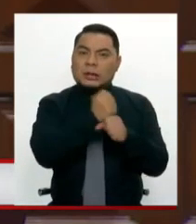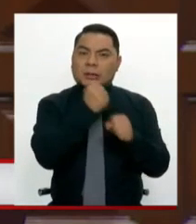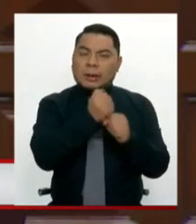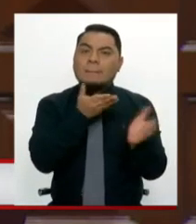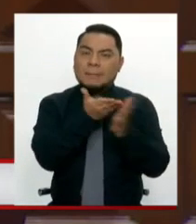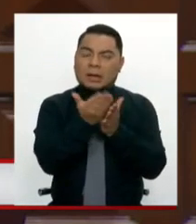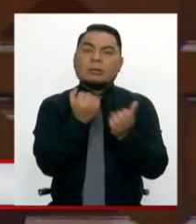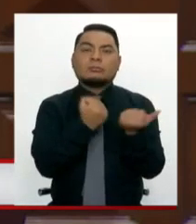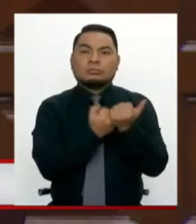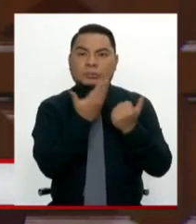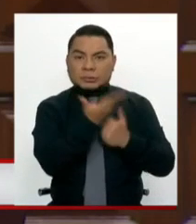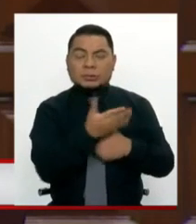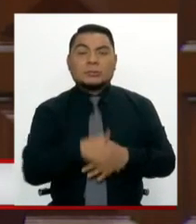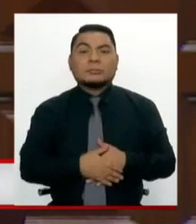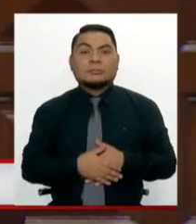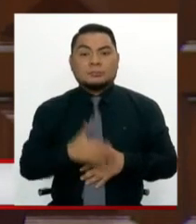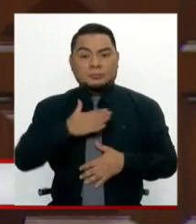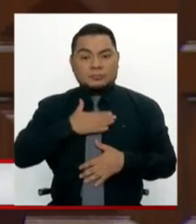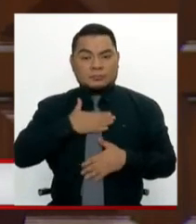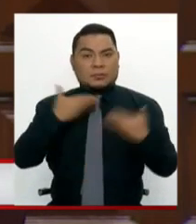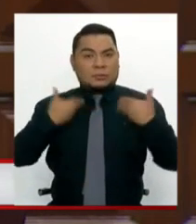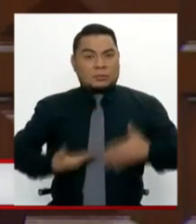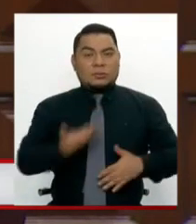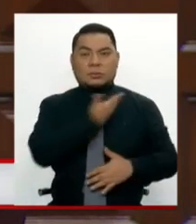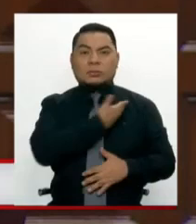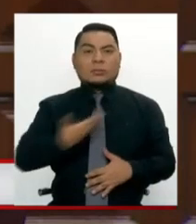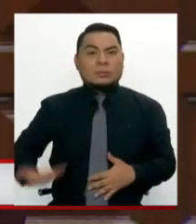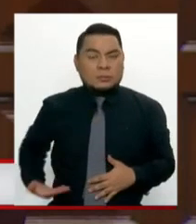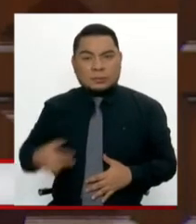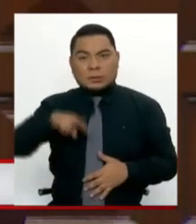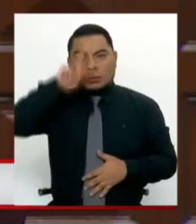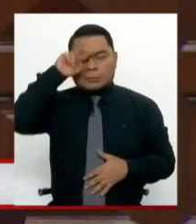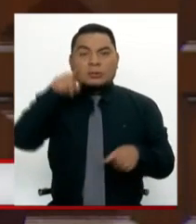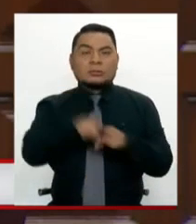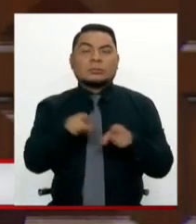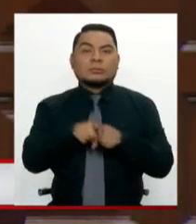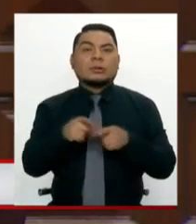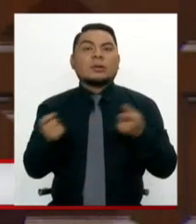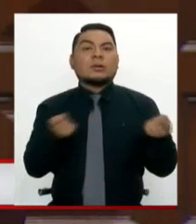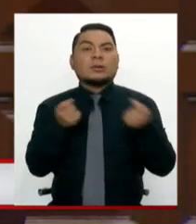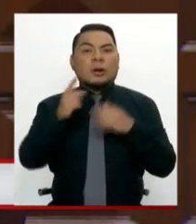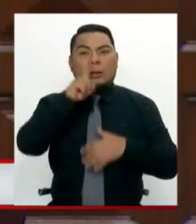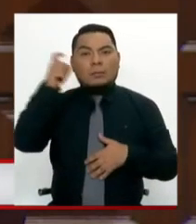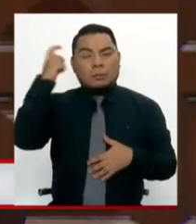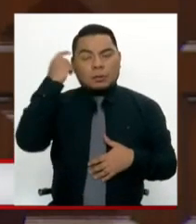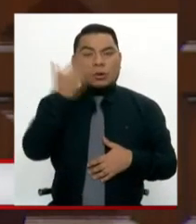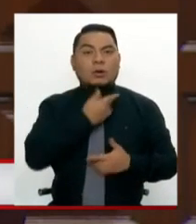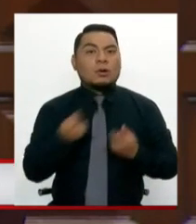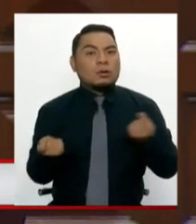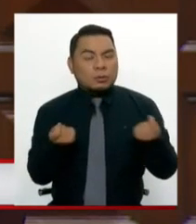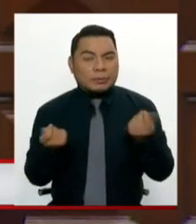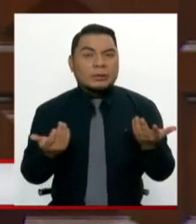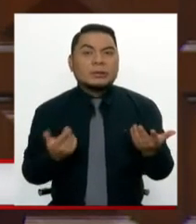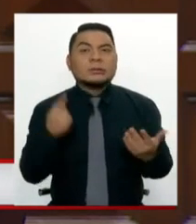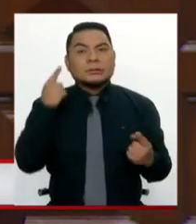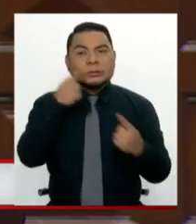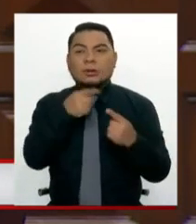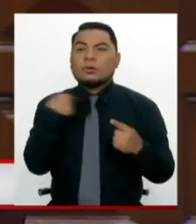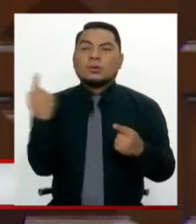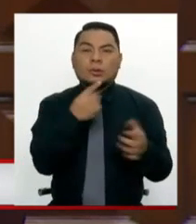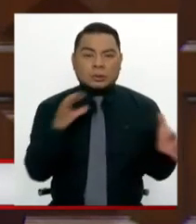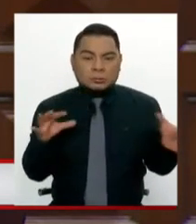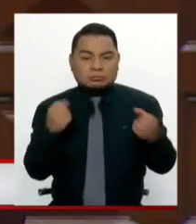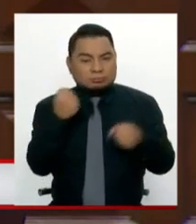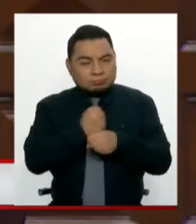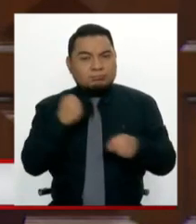labor. En mi condición de presidente de la República y director de la Política General del Gobierno, a fin de unir los